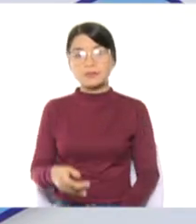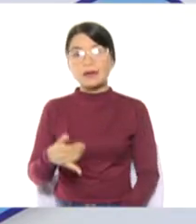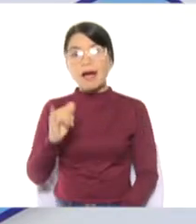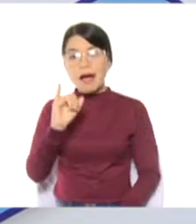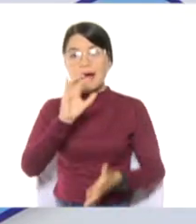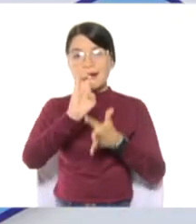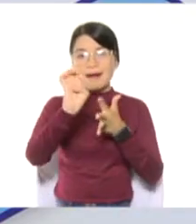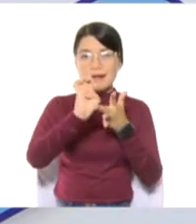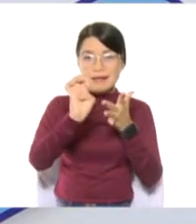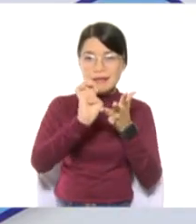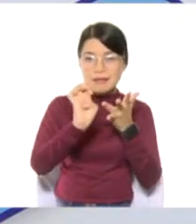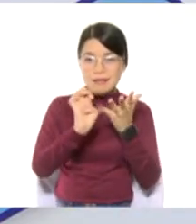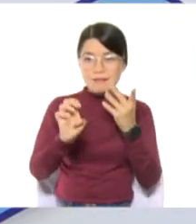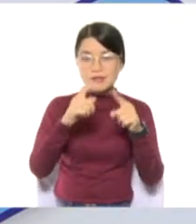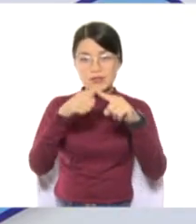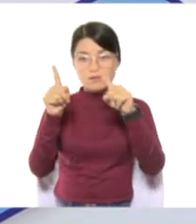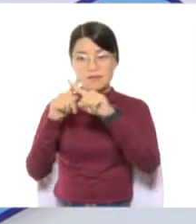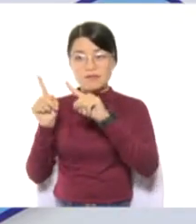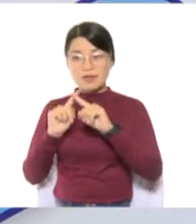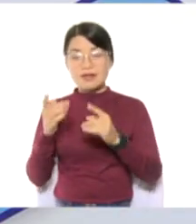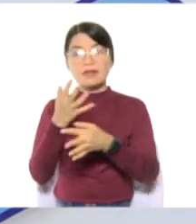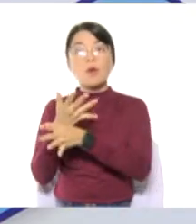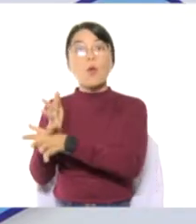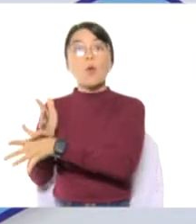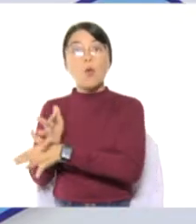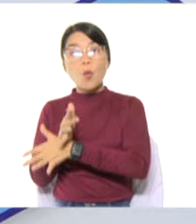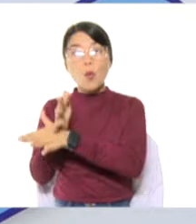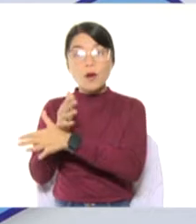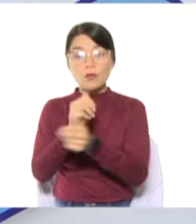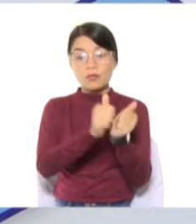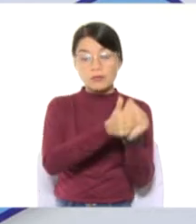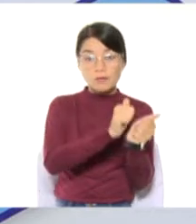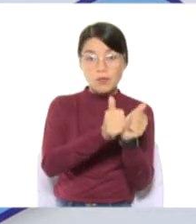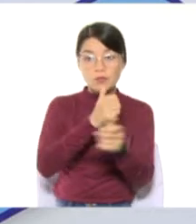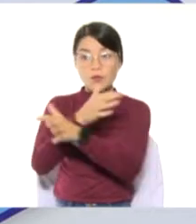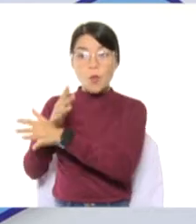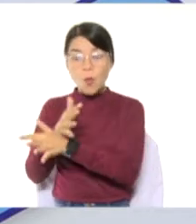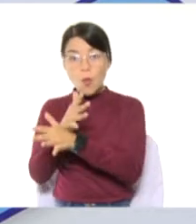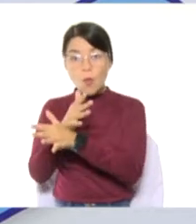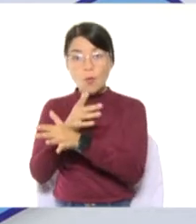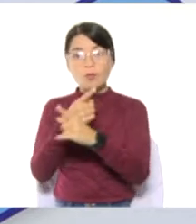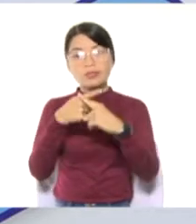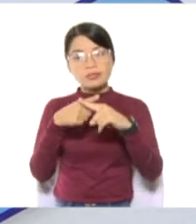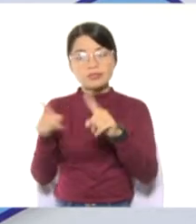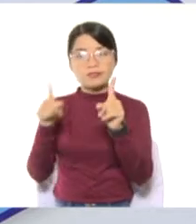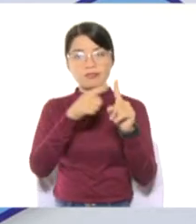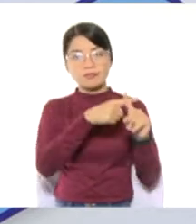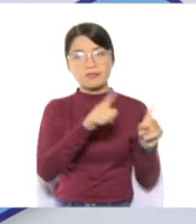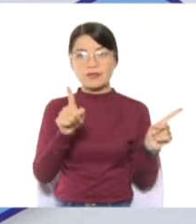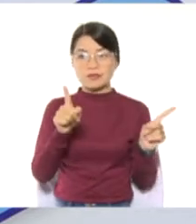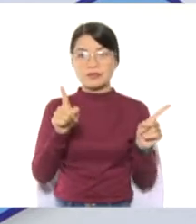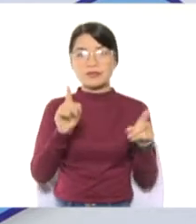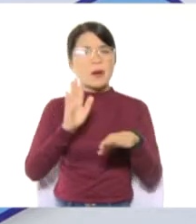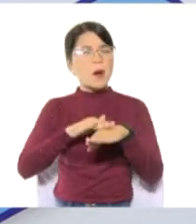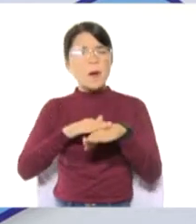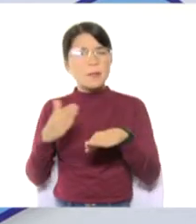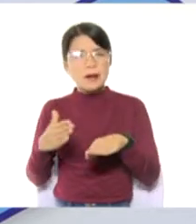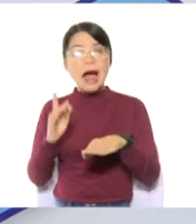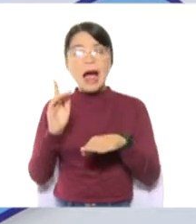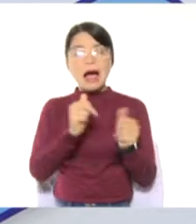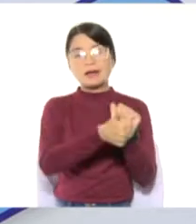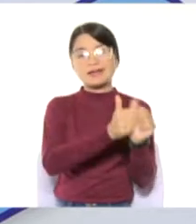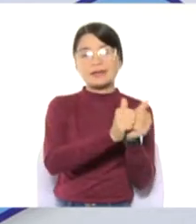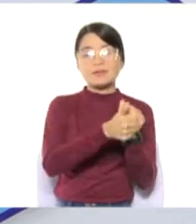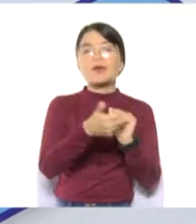juego. Entre esos elementos que hacen que el deporte sea diferente al juego es porque usted tiene que cumplir una serie de normas y que